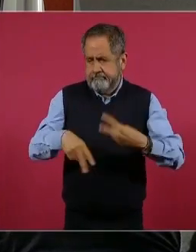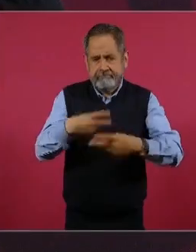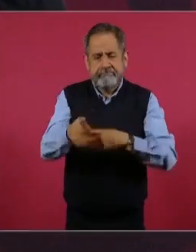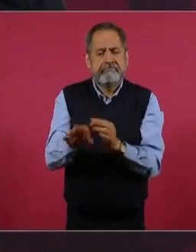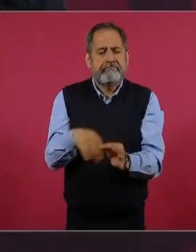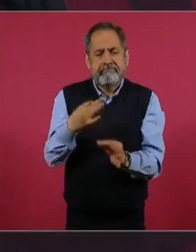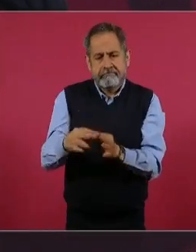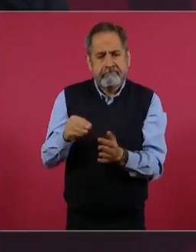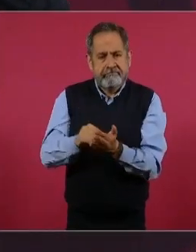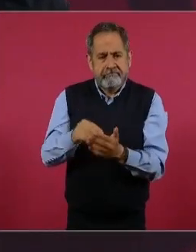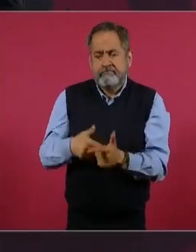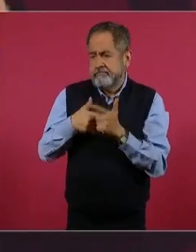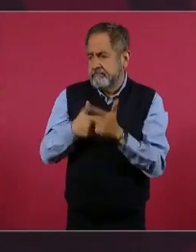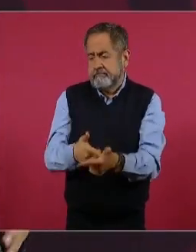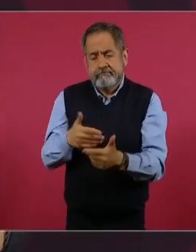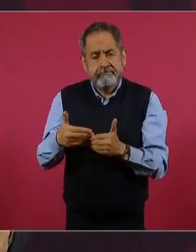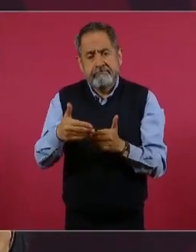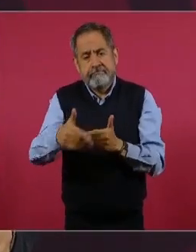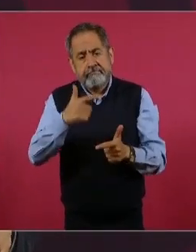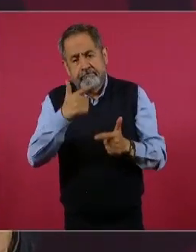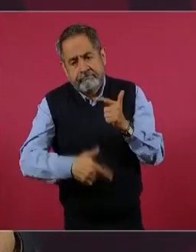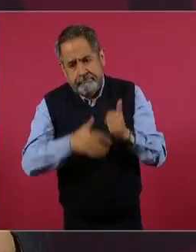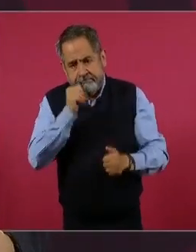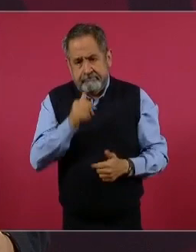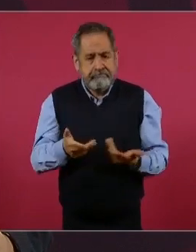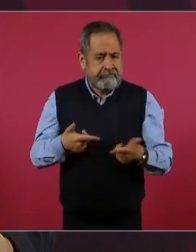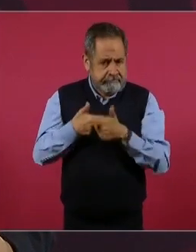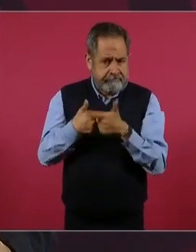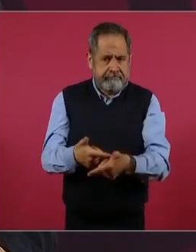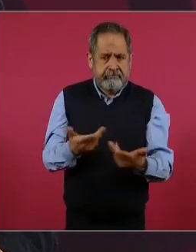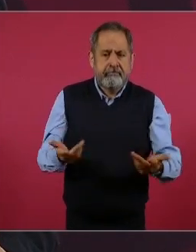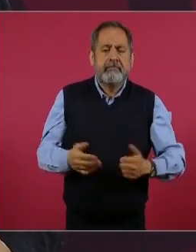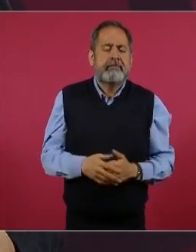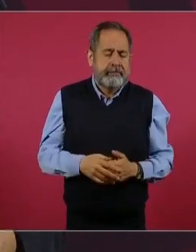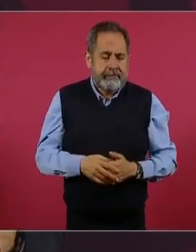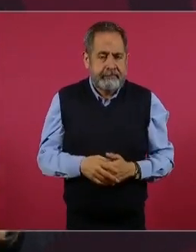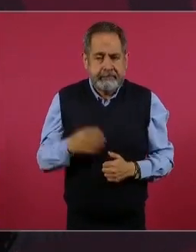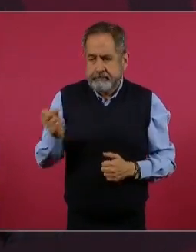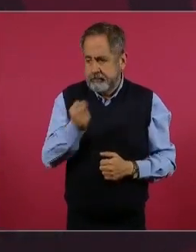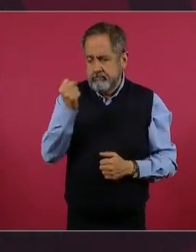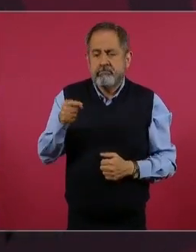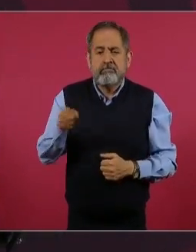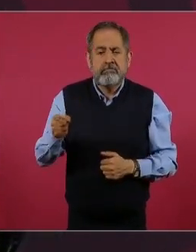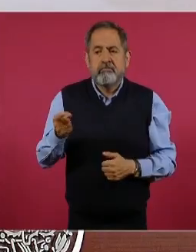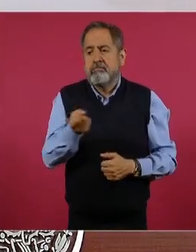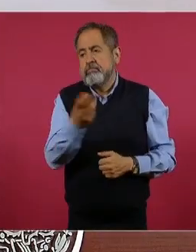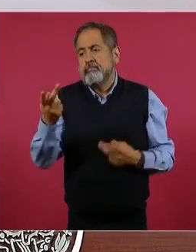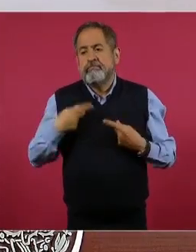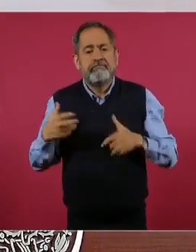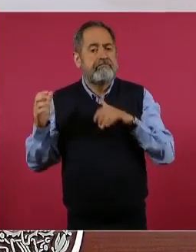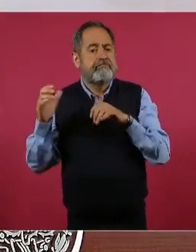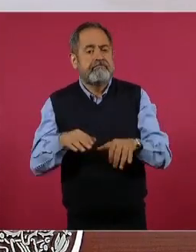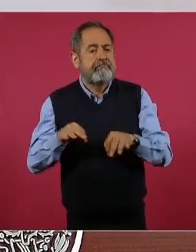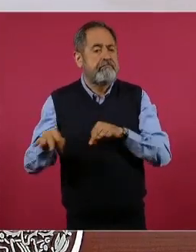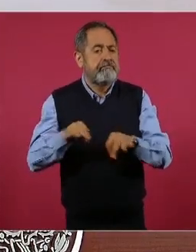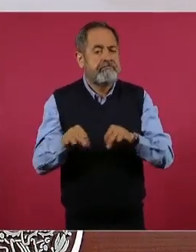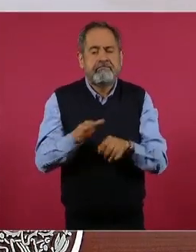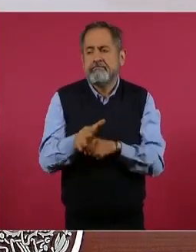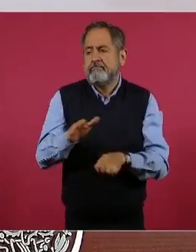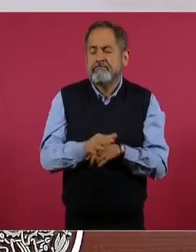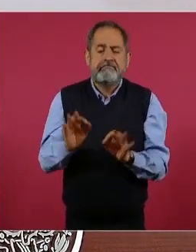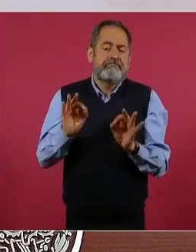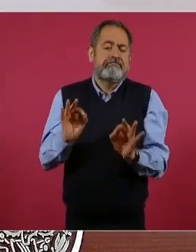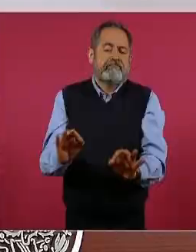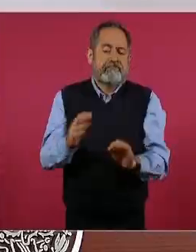va a continuar. Entonces, afortunadamente, pues no va a faltar el trabajo y